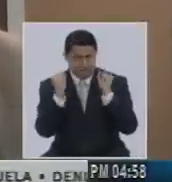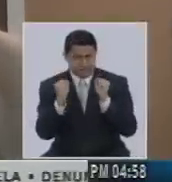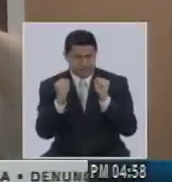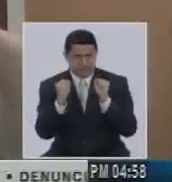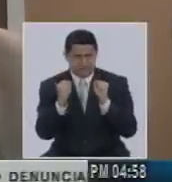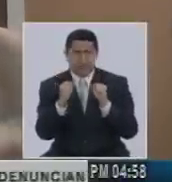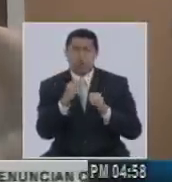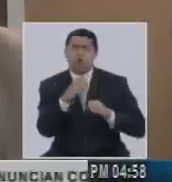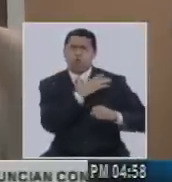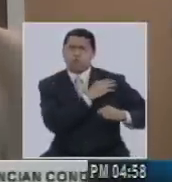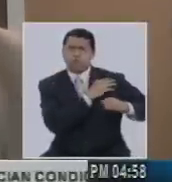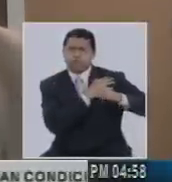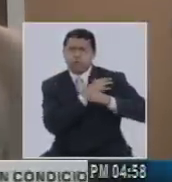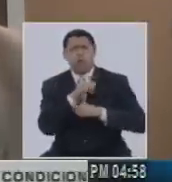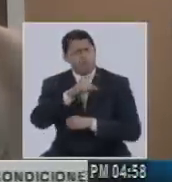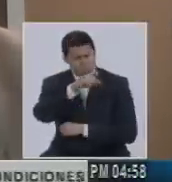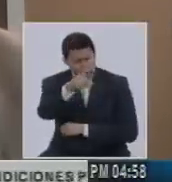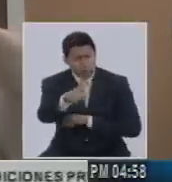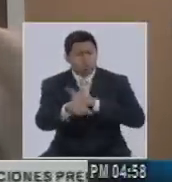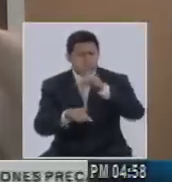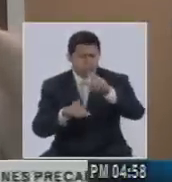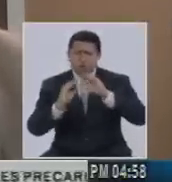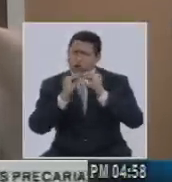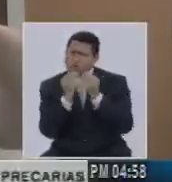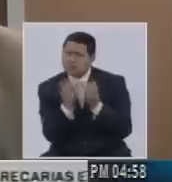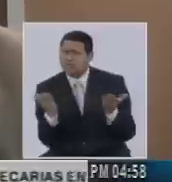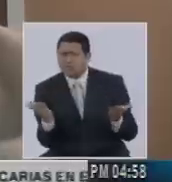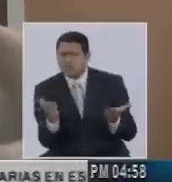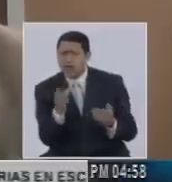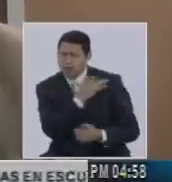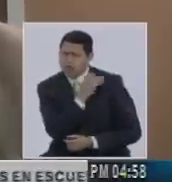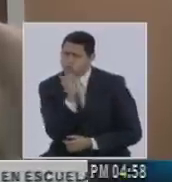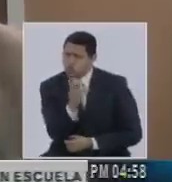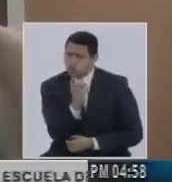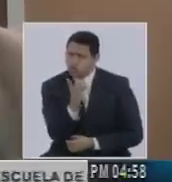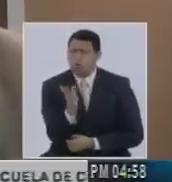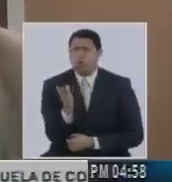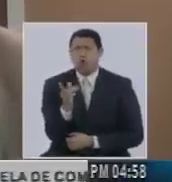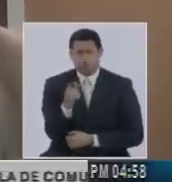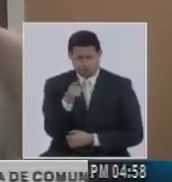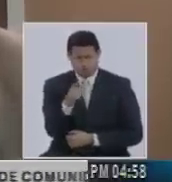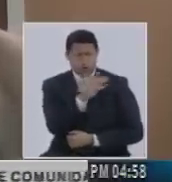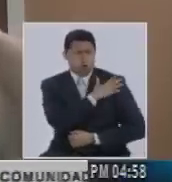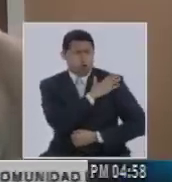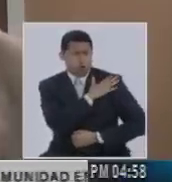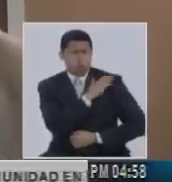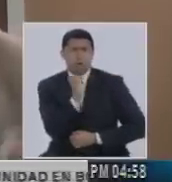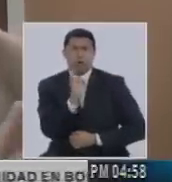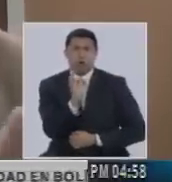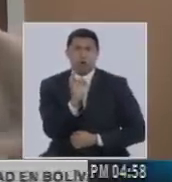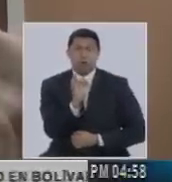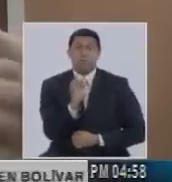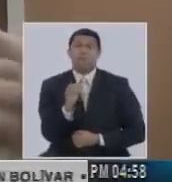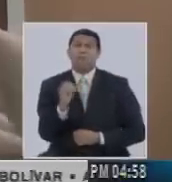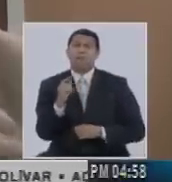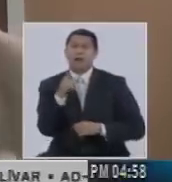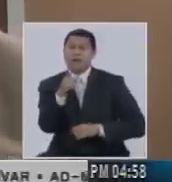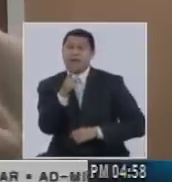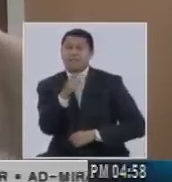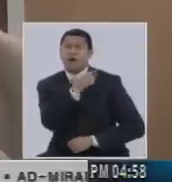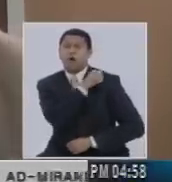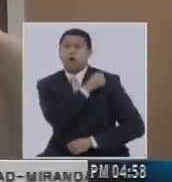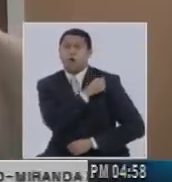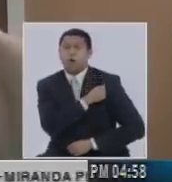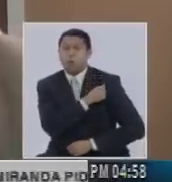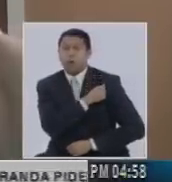un ortopedista, pregunta a la oficina si el dolor, el doctor se dedica mucho a hombro. Porque si para hacer estas